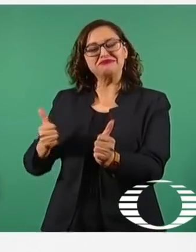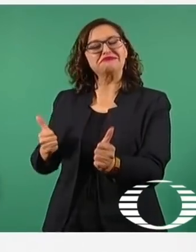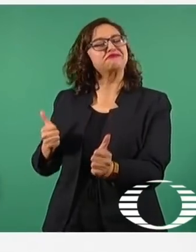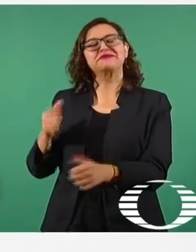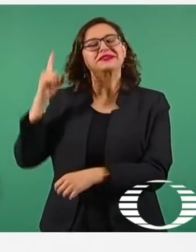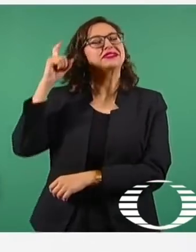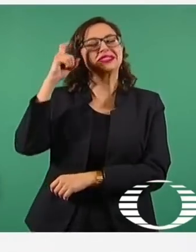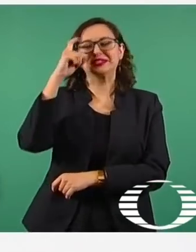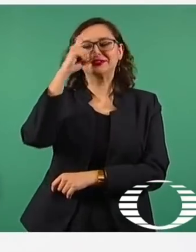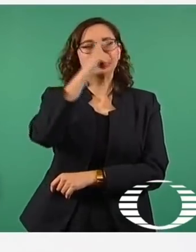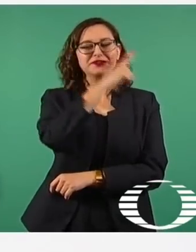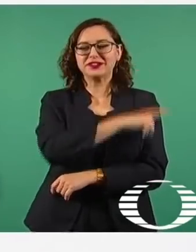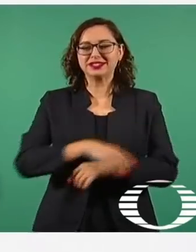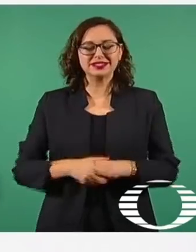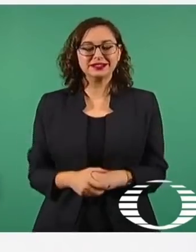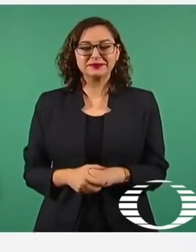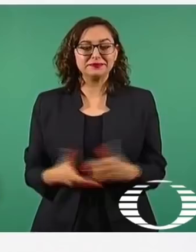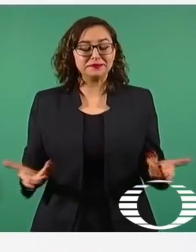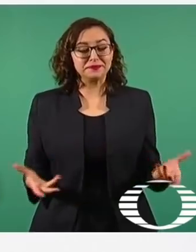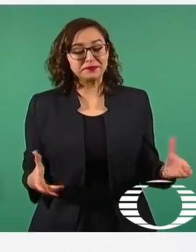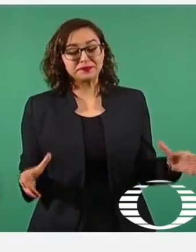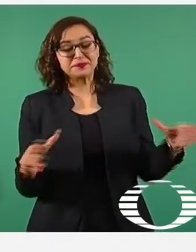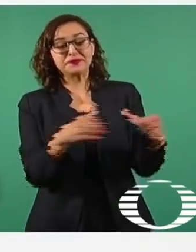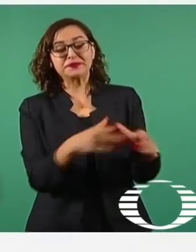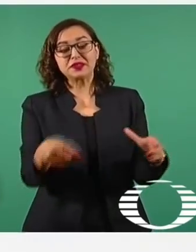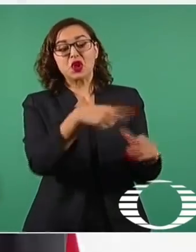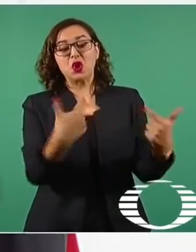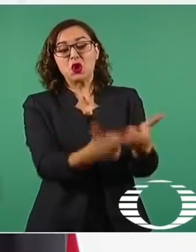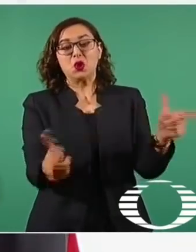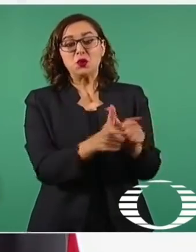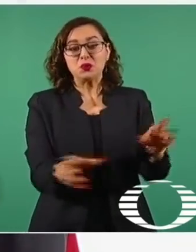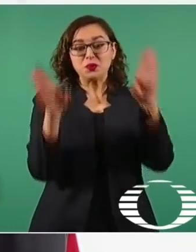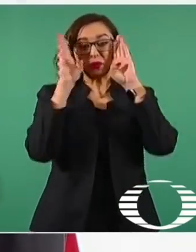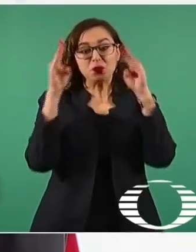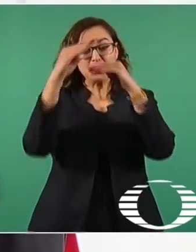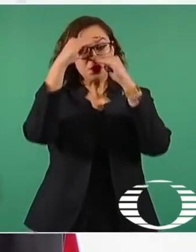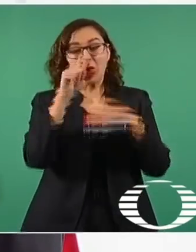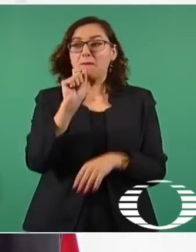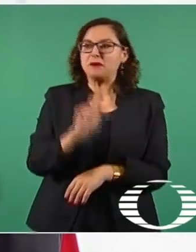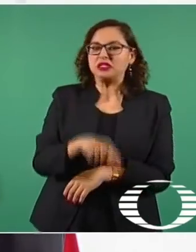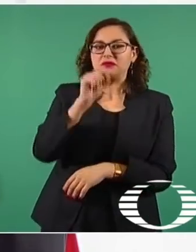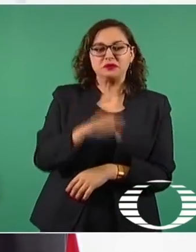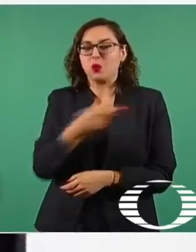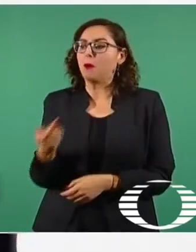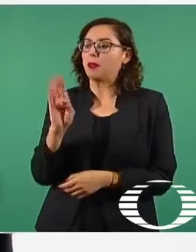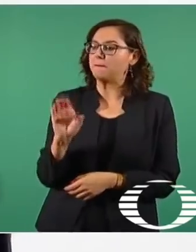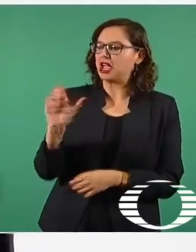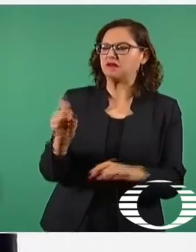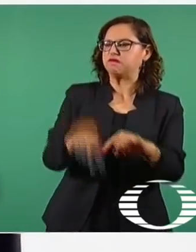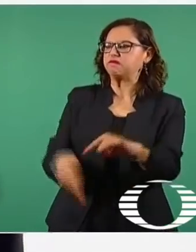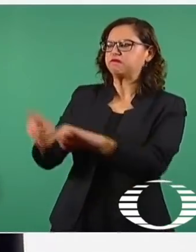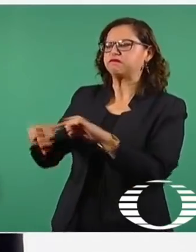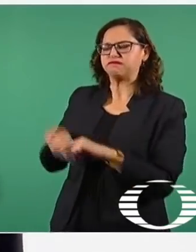nación. ¿Cómo podrían los conservadores, por ejemplo, quitar las pensiones a los adultos mayores?